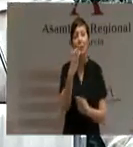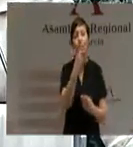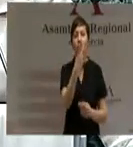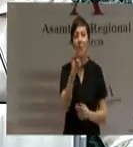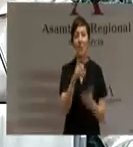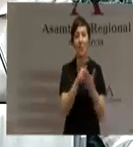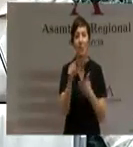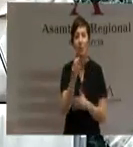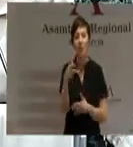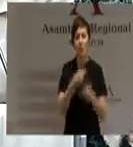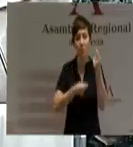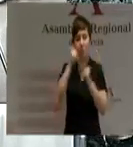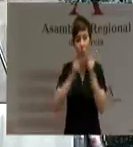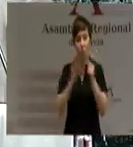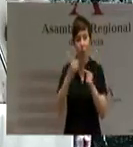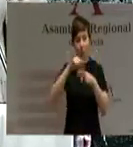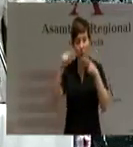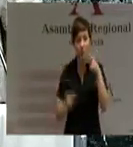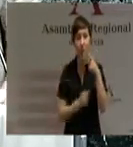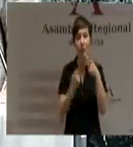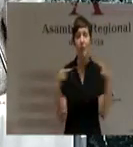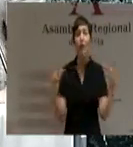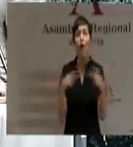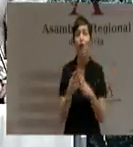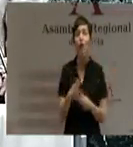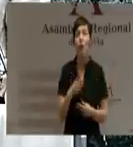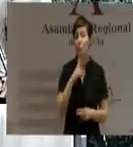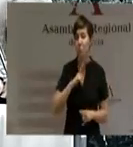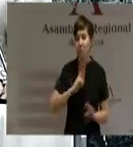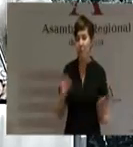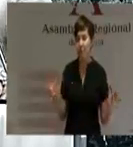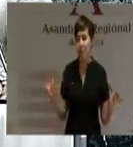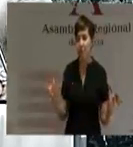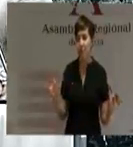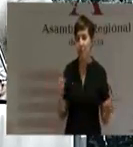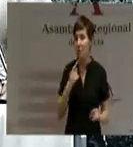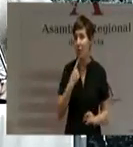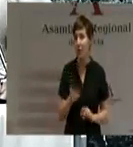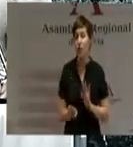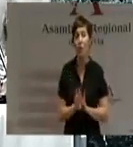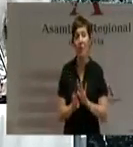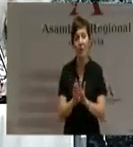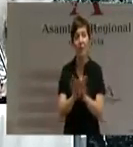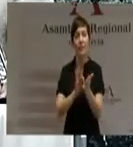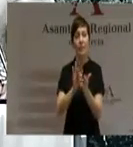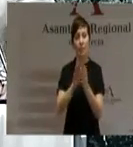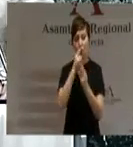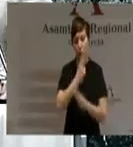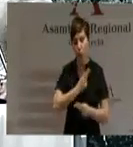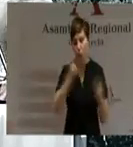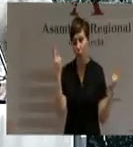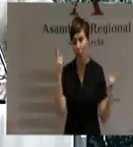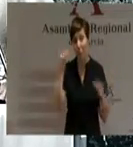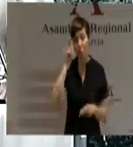al presupuesto actual. No lo ha dicho. Ha dicho que va a mantener los servicios públicos, no sabemos